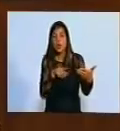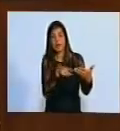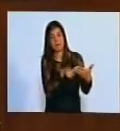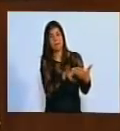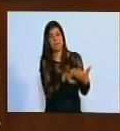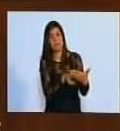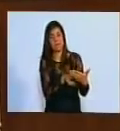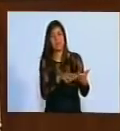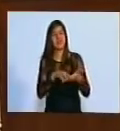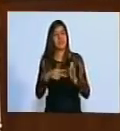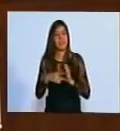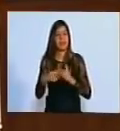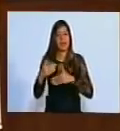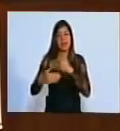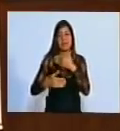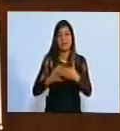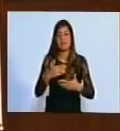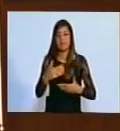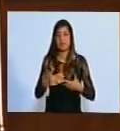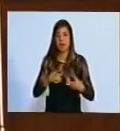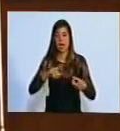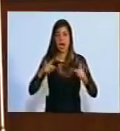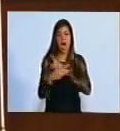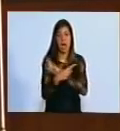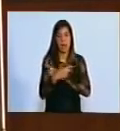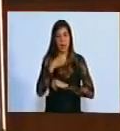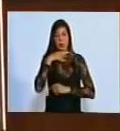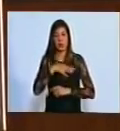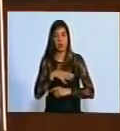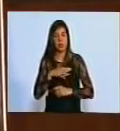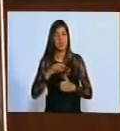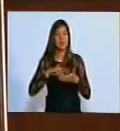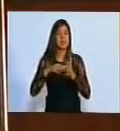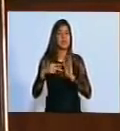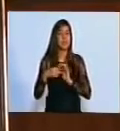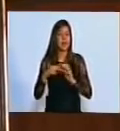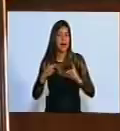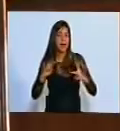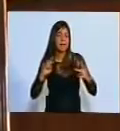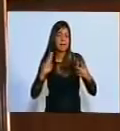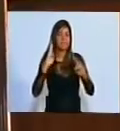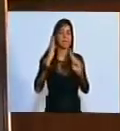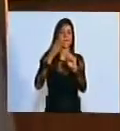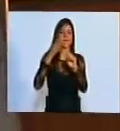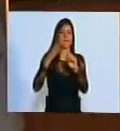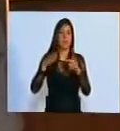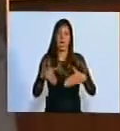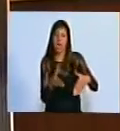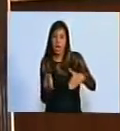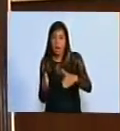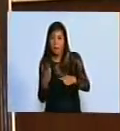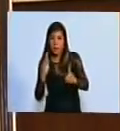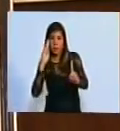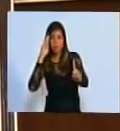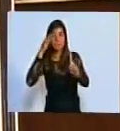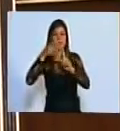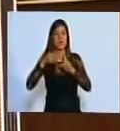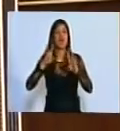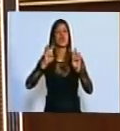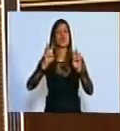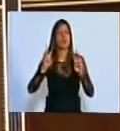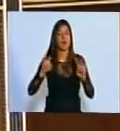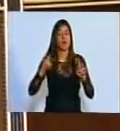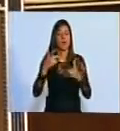nuevo desencadenante histórico que permita encontrar nuevos espacios, nuevos senderos por donde continuar la lucha de